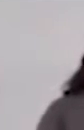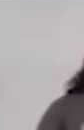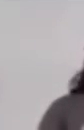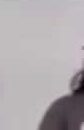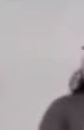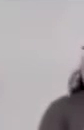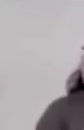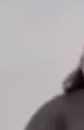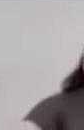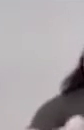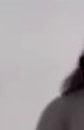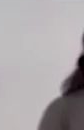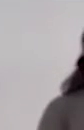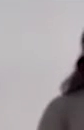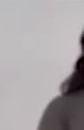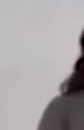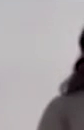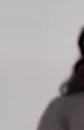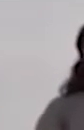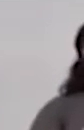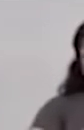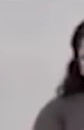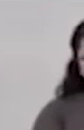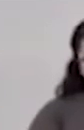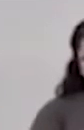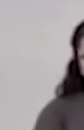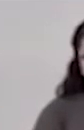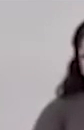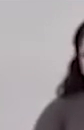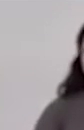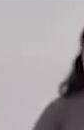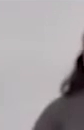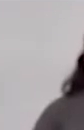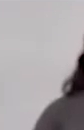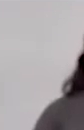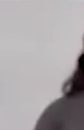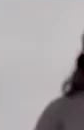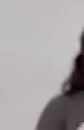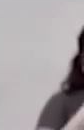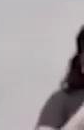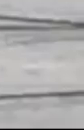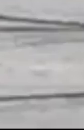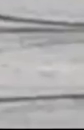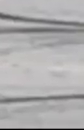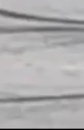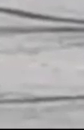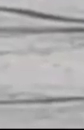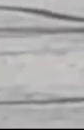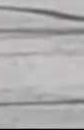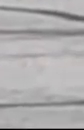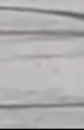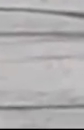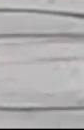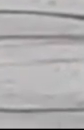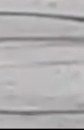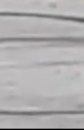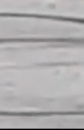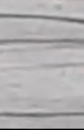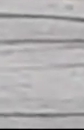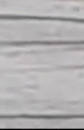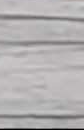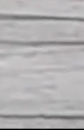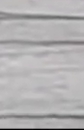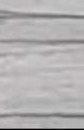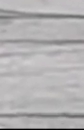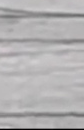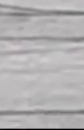se encuentra en un hospital. Detalló que hubo 3 fallecidos, 2 eran escoltas del secretario y una persona que circulaba por la zona. Al